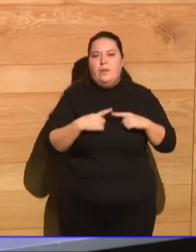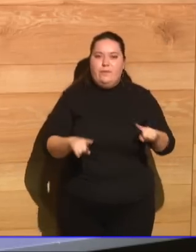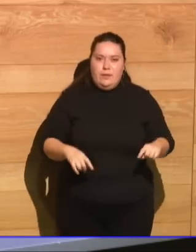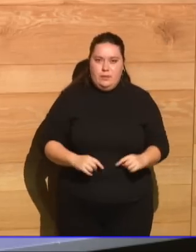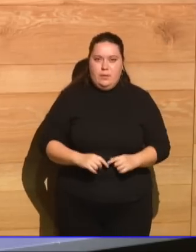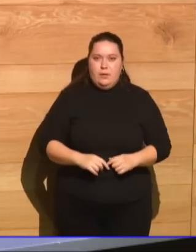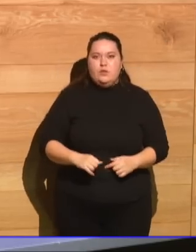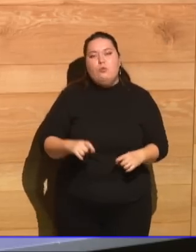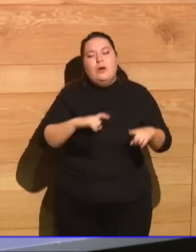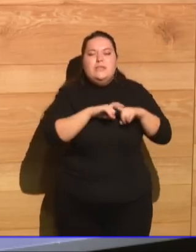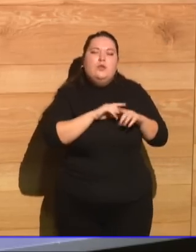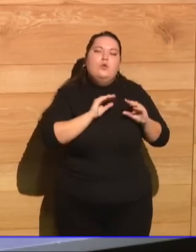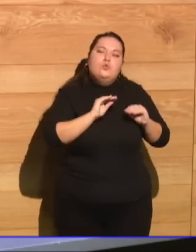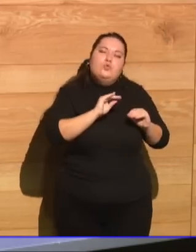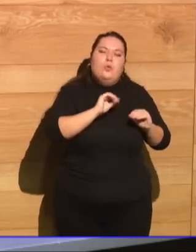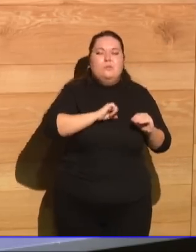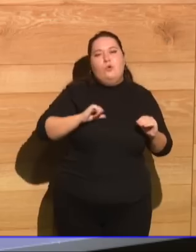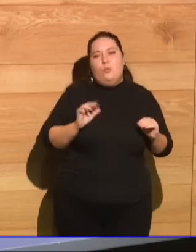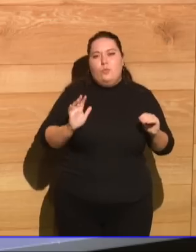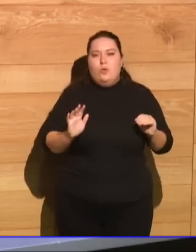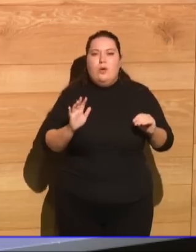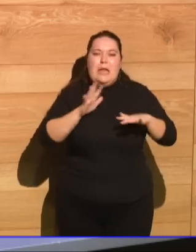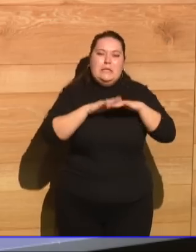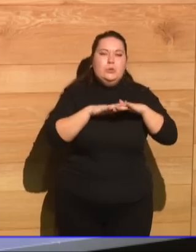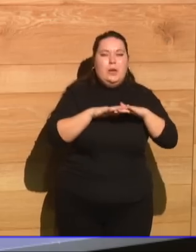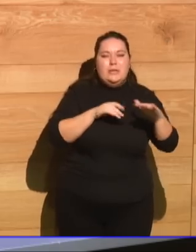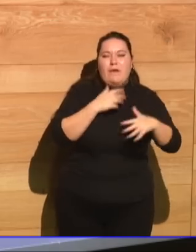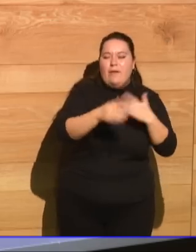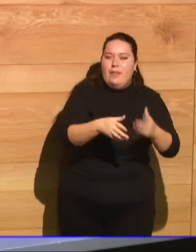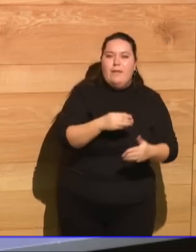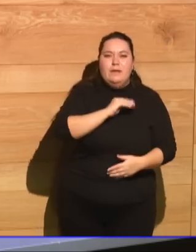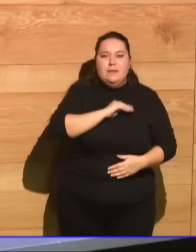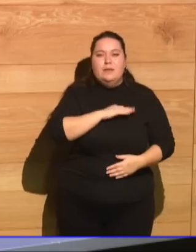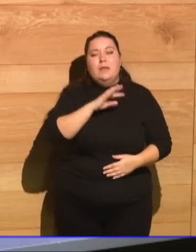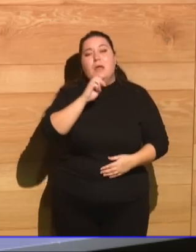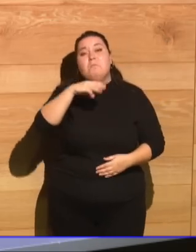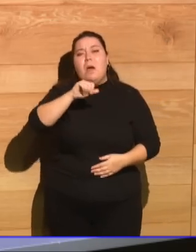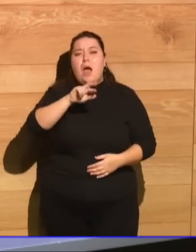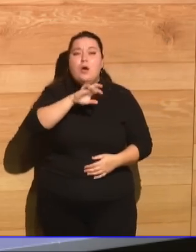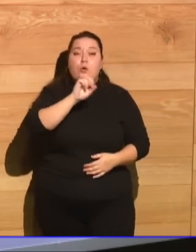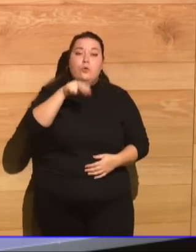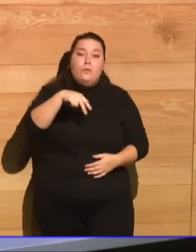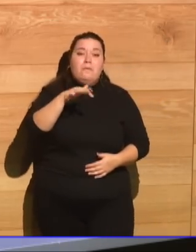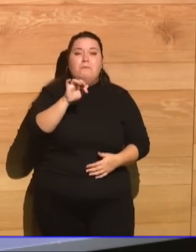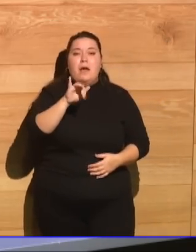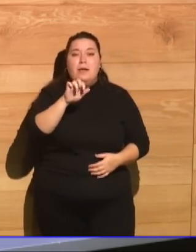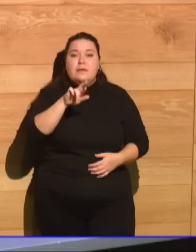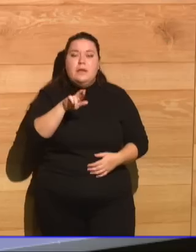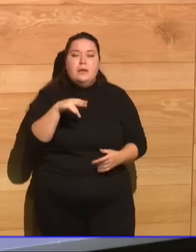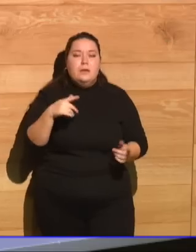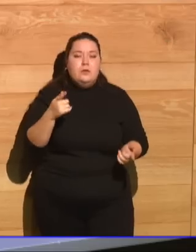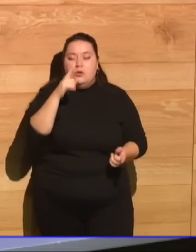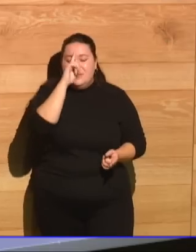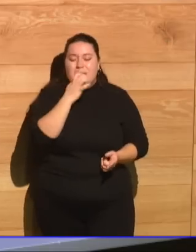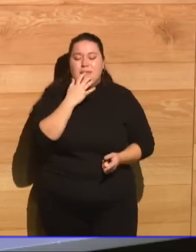parte de su estilo, es mucho más agresivo, hace avanzar las texturas mucho. De hecho, Man on Fire es no sé si es la mejor de Ridley